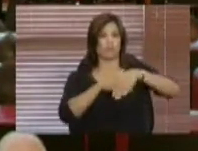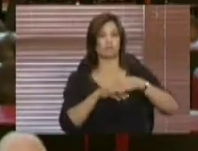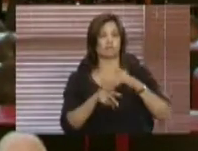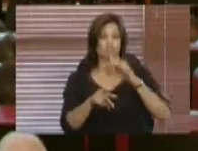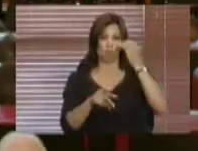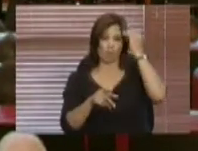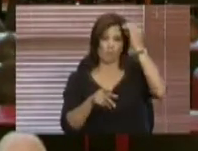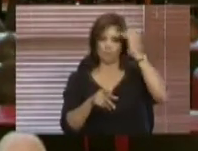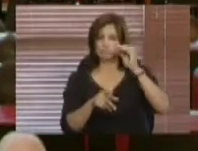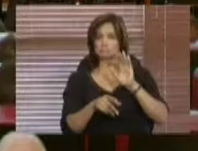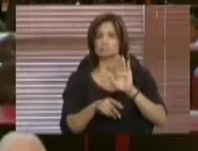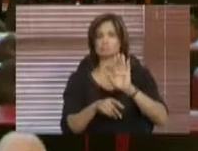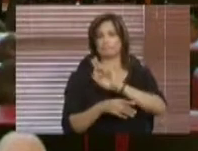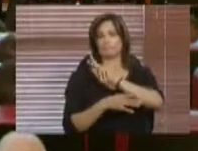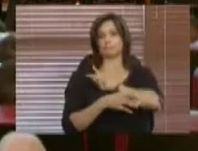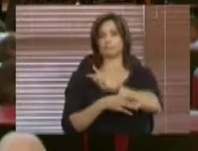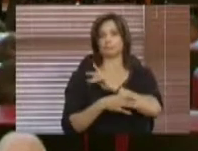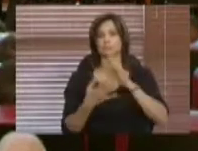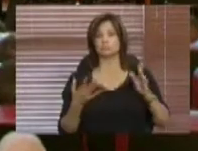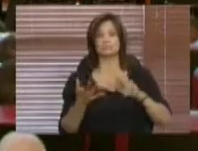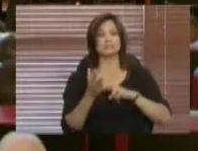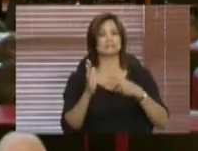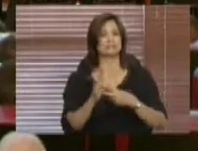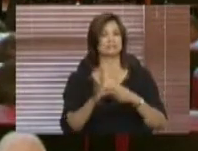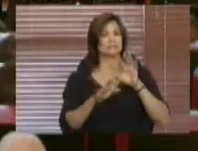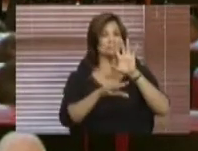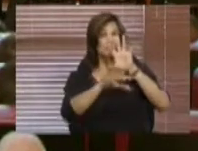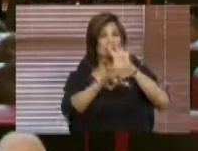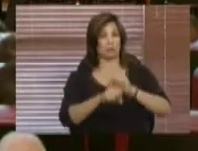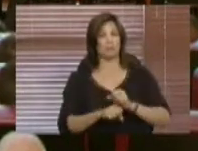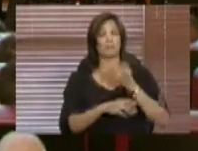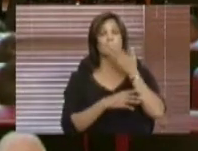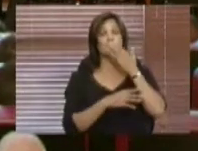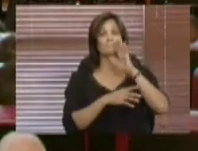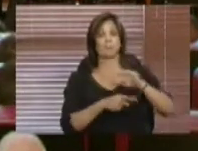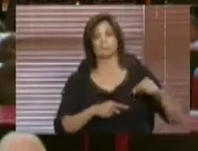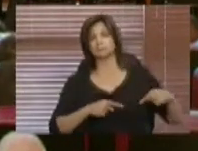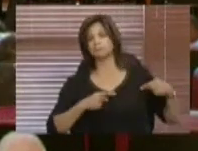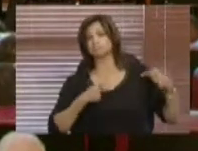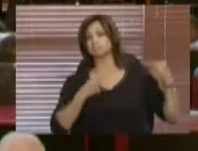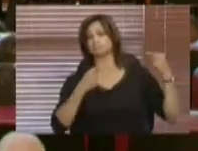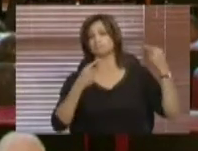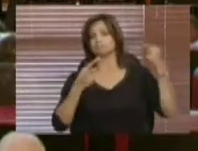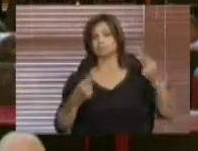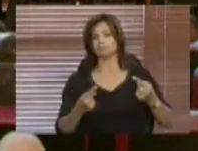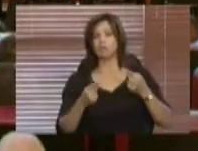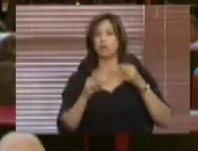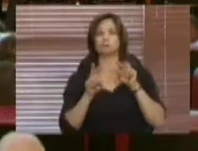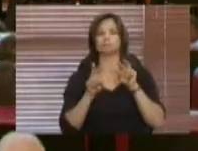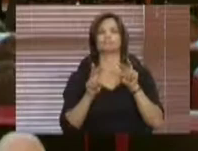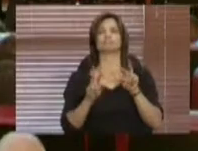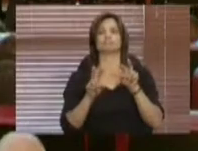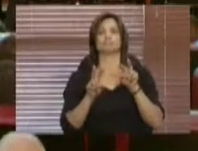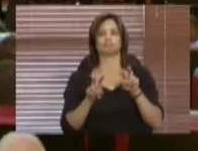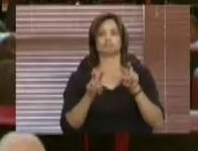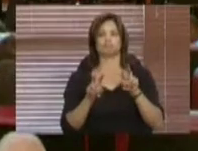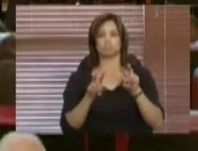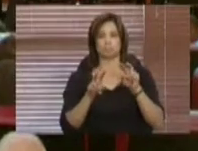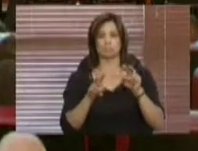trata de una mala práctica que ya habíamos observado en el